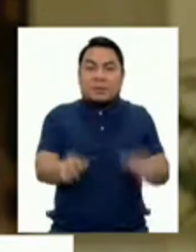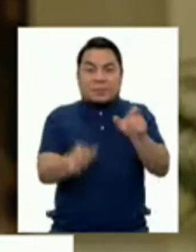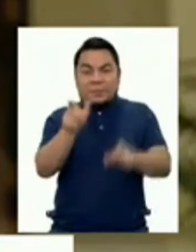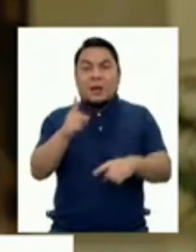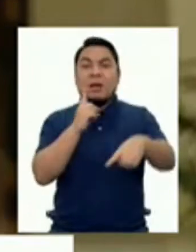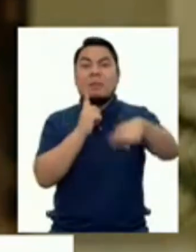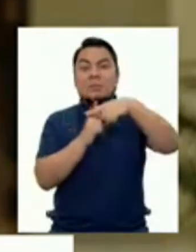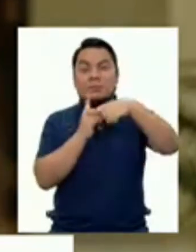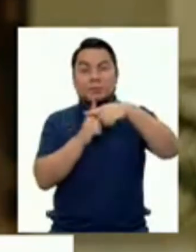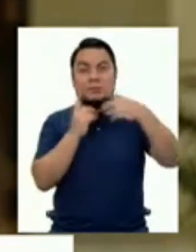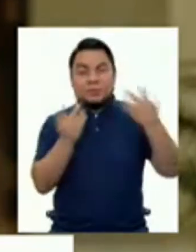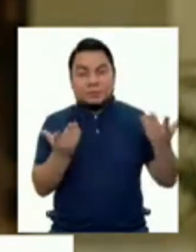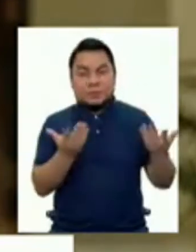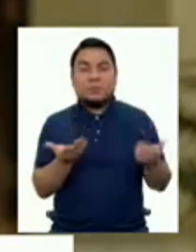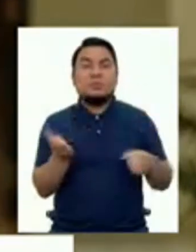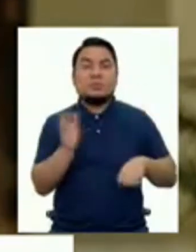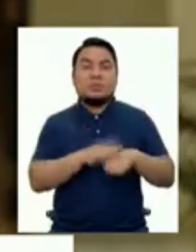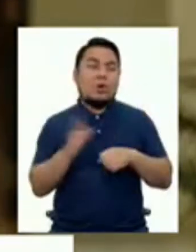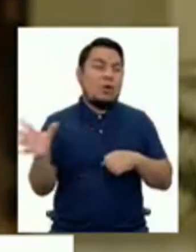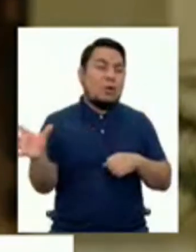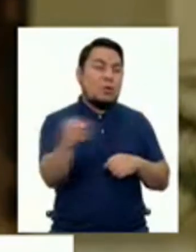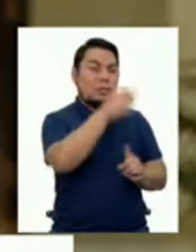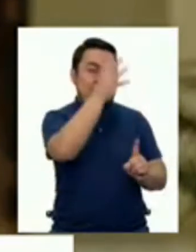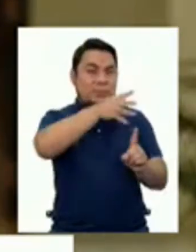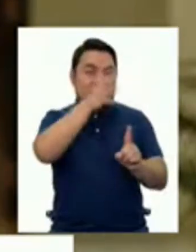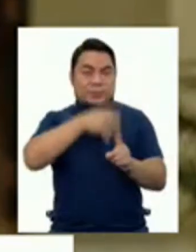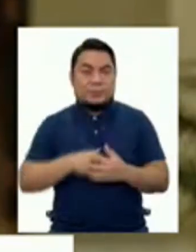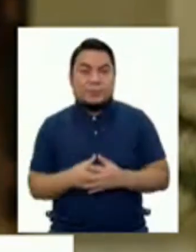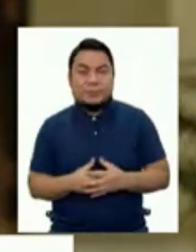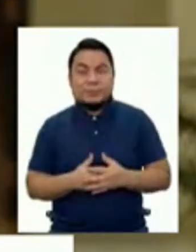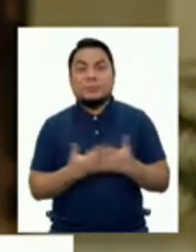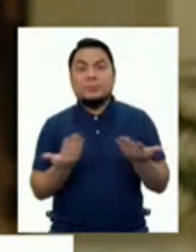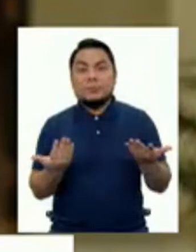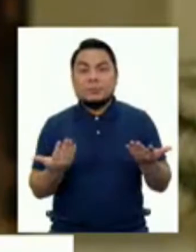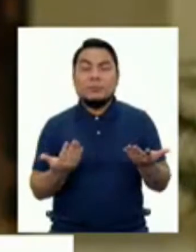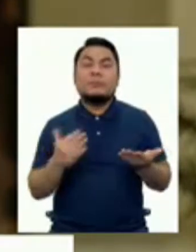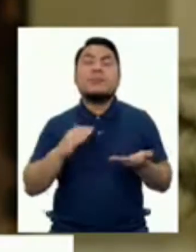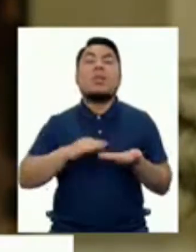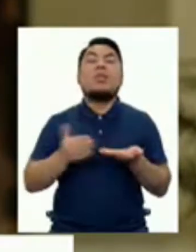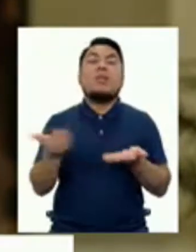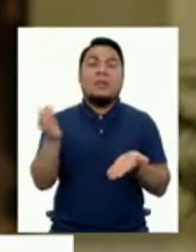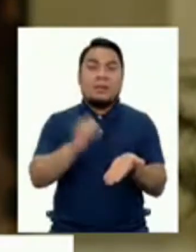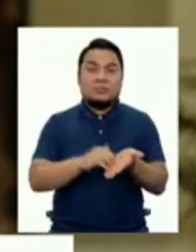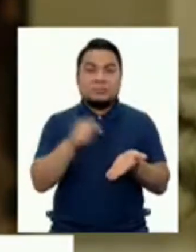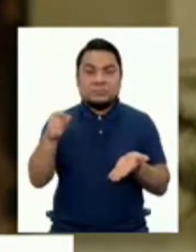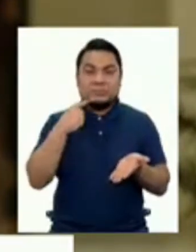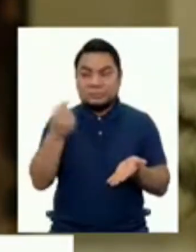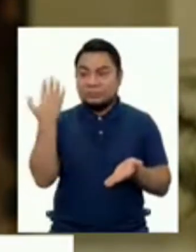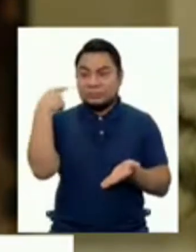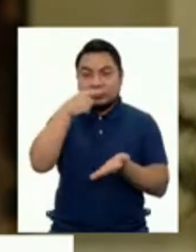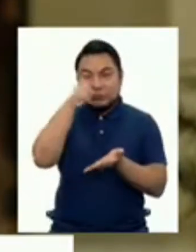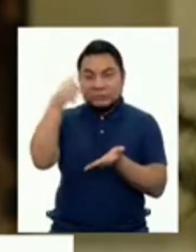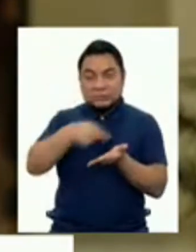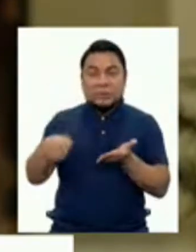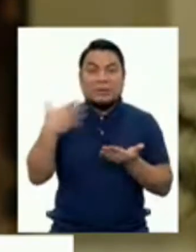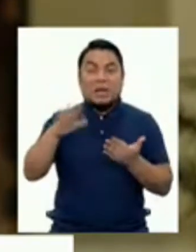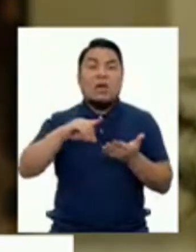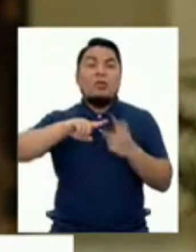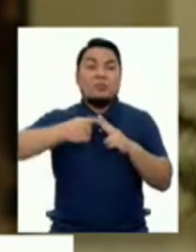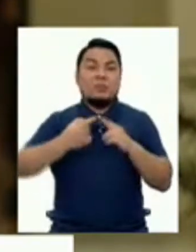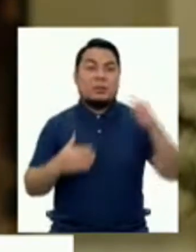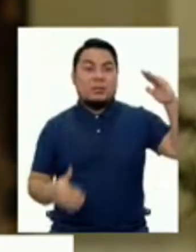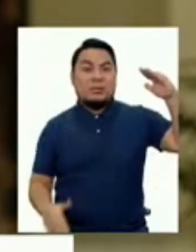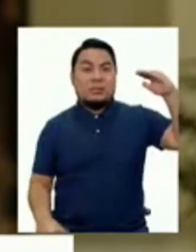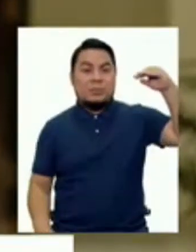personas positivas respecto al total de muestreados. Luego, nuevamente, hace algunas semanas ya comenzaba a bajar